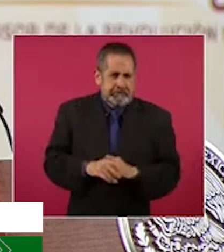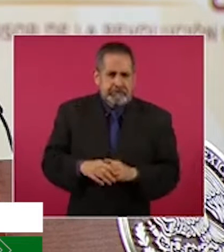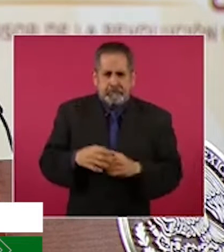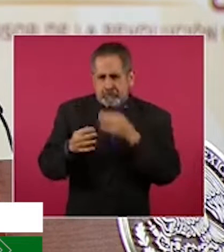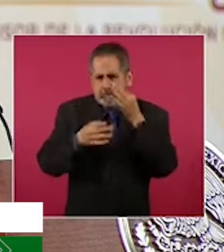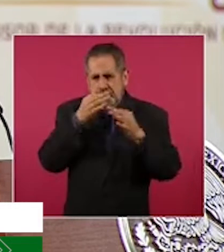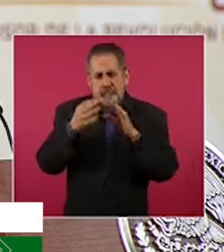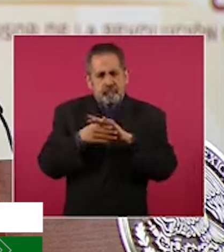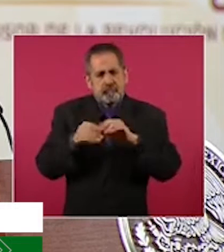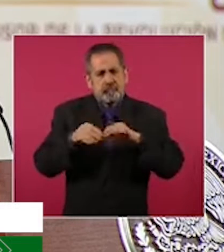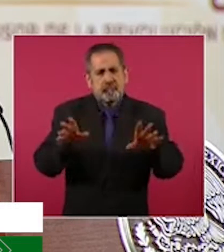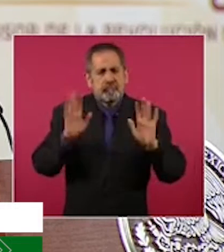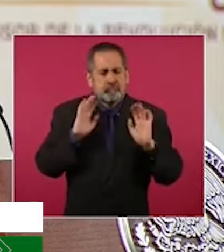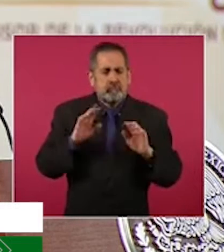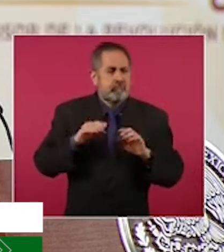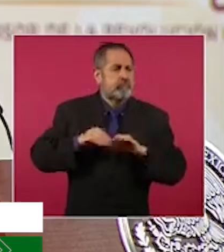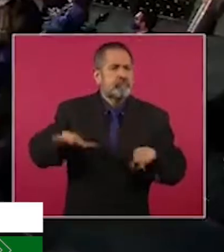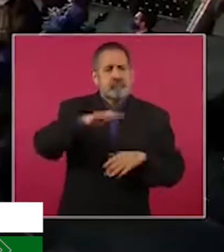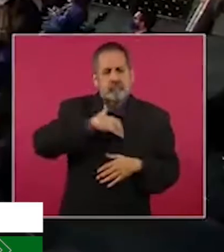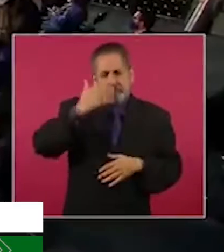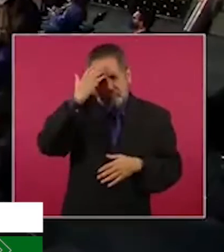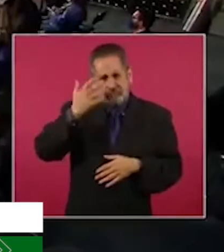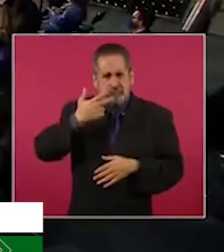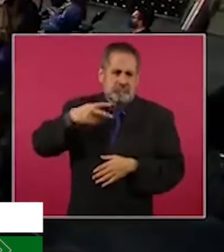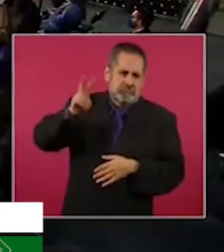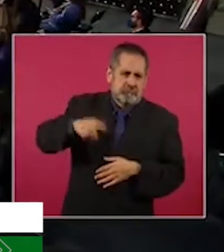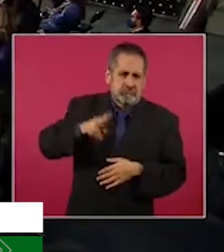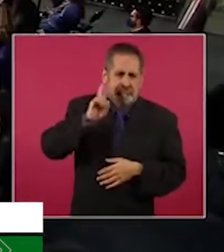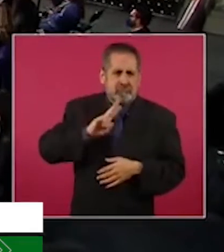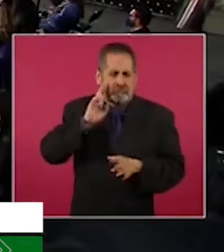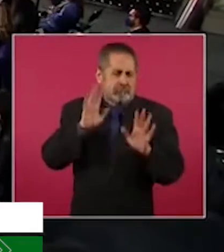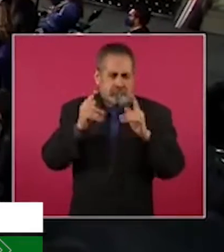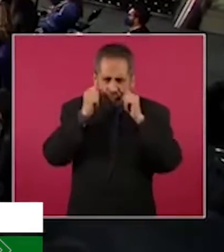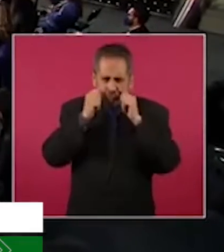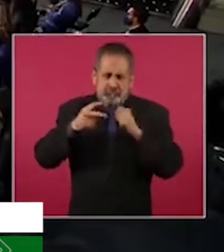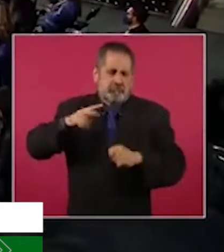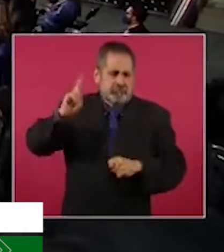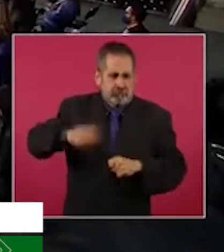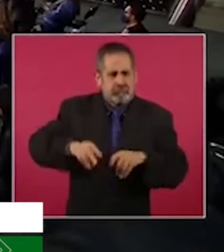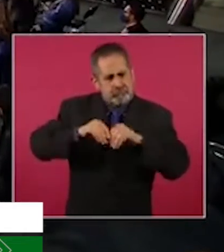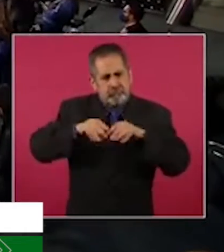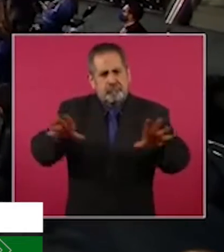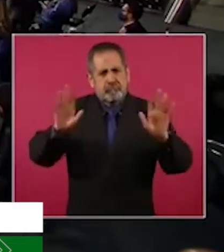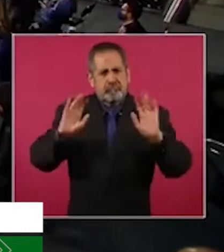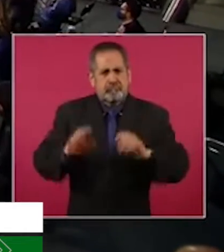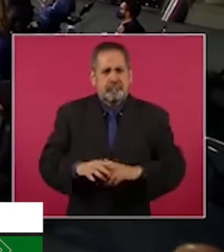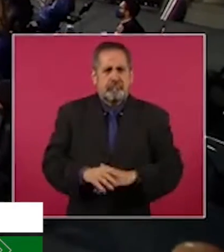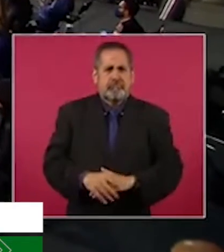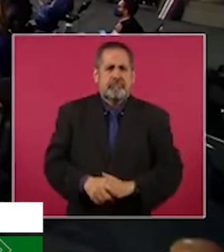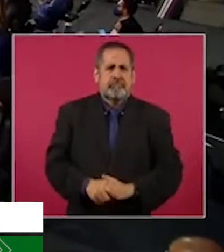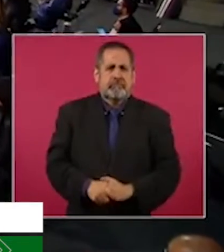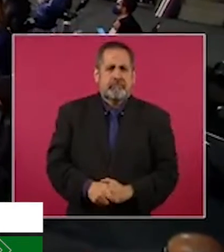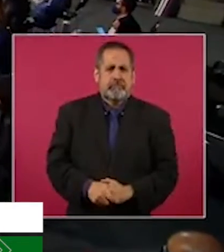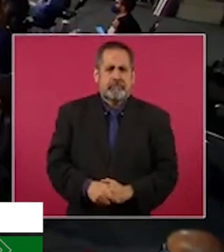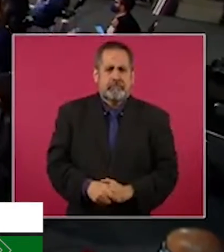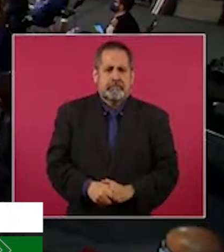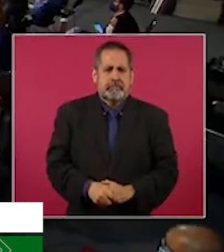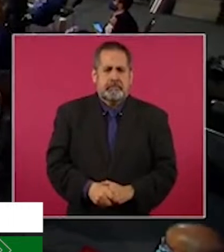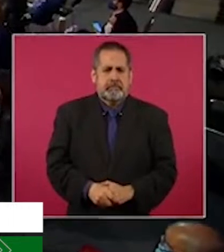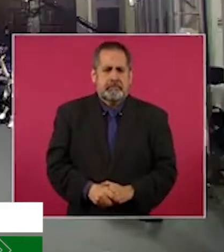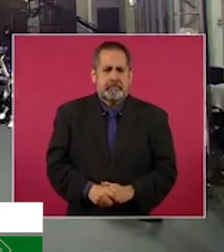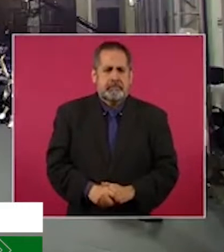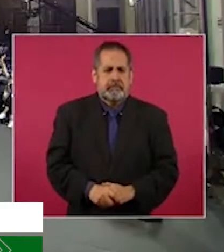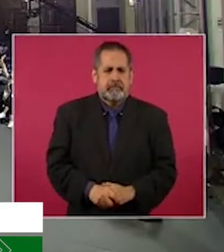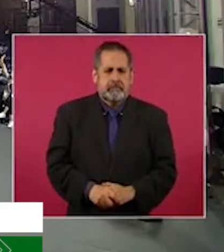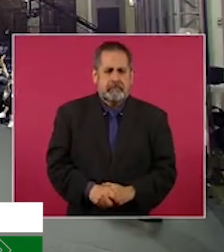contra la adhesión de la Guardia Nacional a la Secretaría de la Defensa Nacional. Aseguró que ya lo están atendiendo y que la suspensión otorgada por